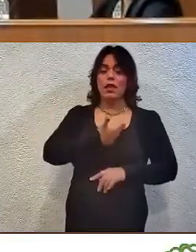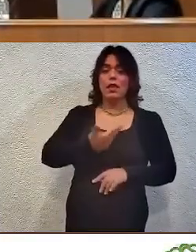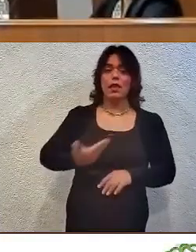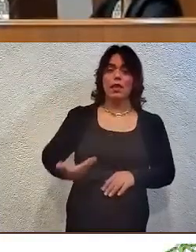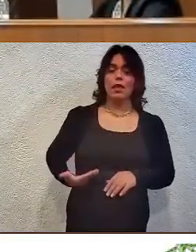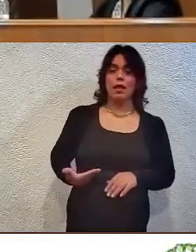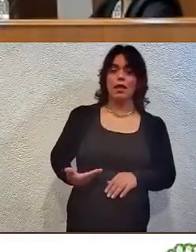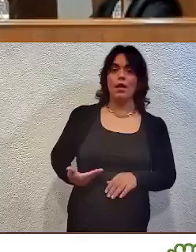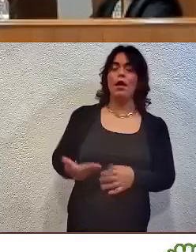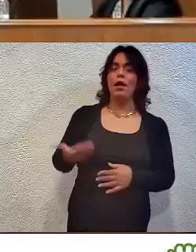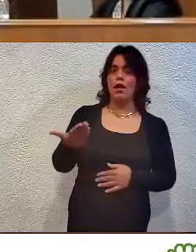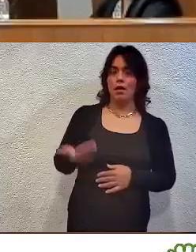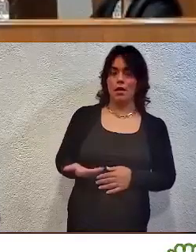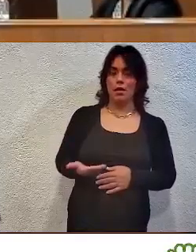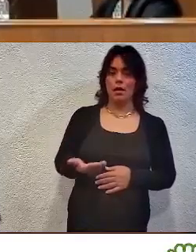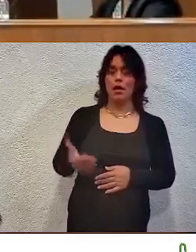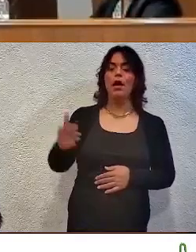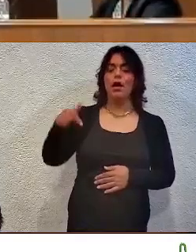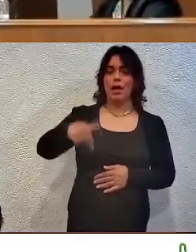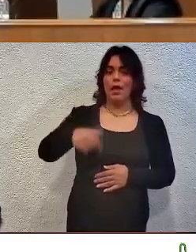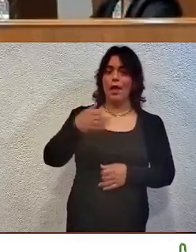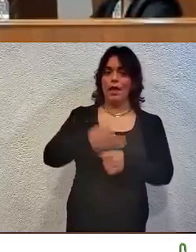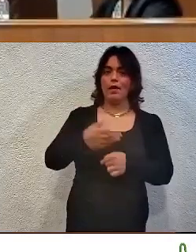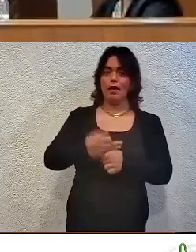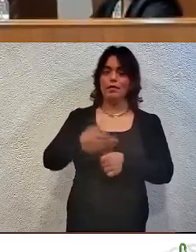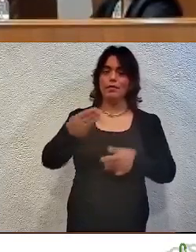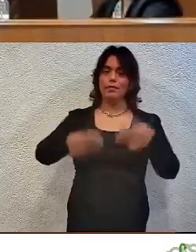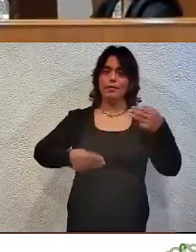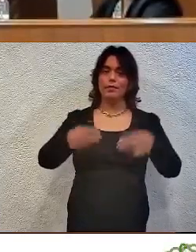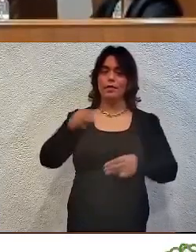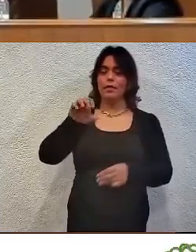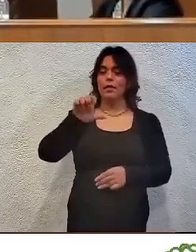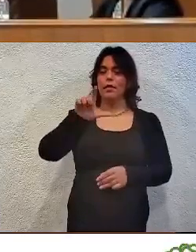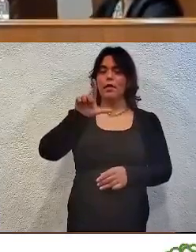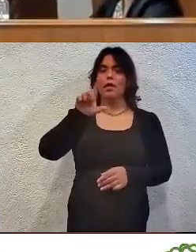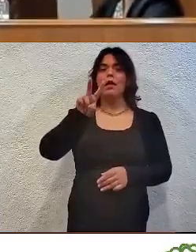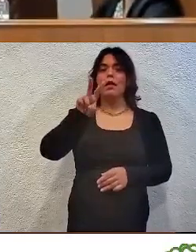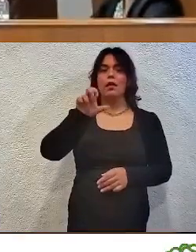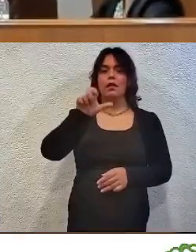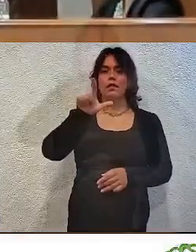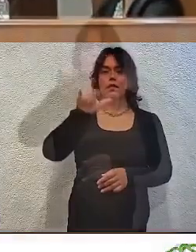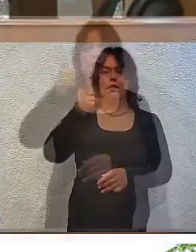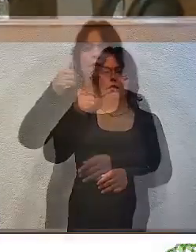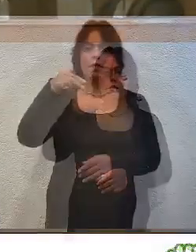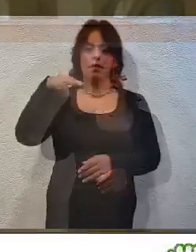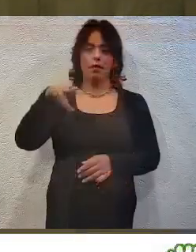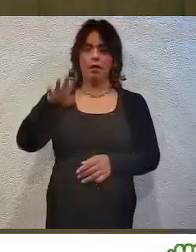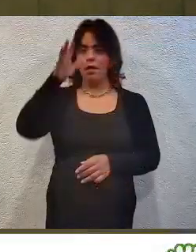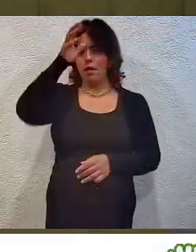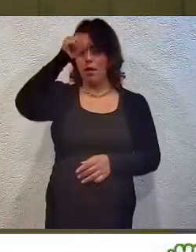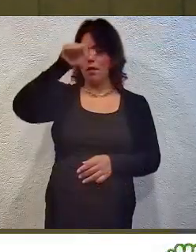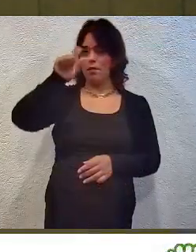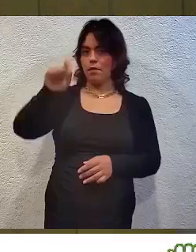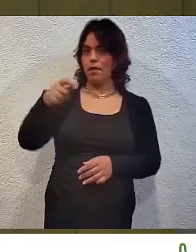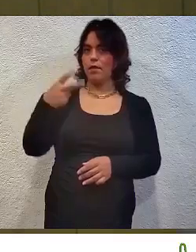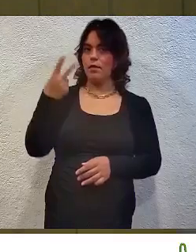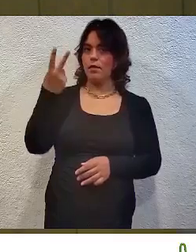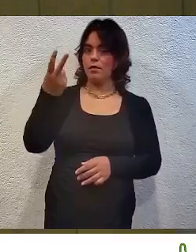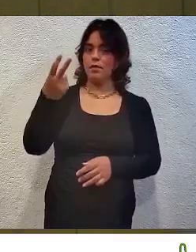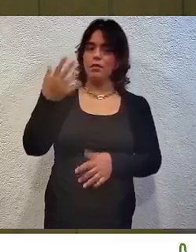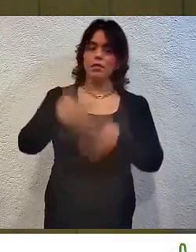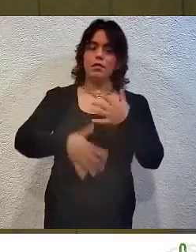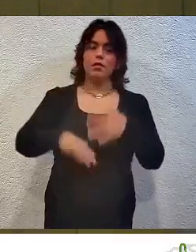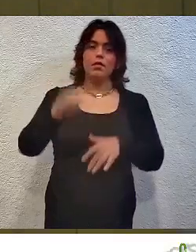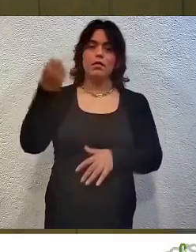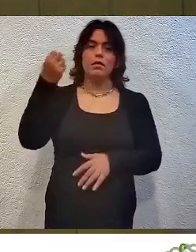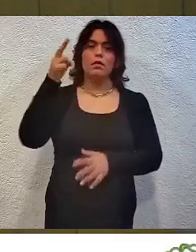cuerpo colegiado, a partir de este momento, la magistrada Evelyn Rodríguez Sinol, en términos del acuerdo 22 del 15 de octubre del